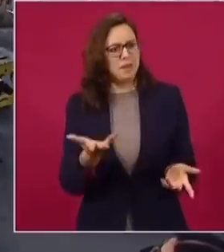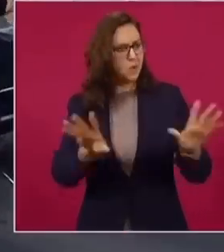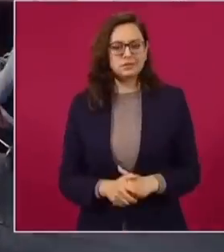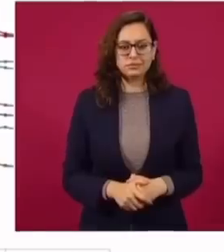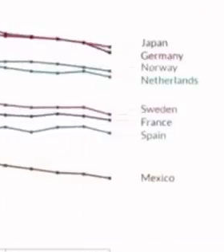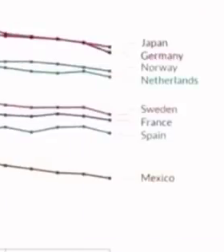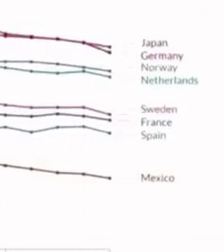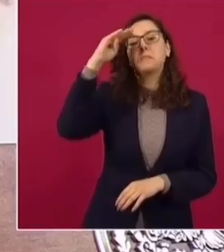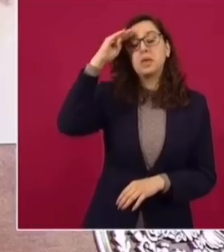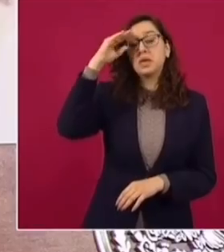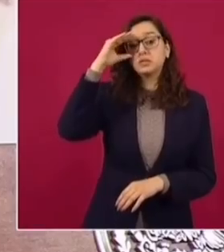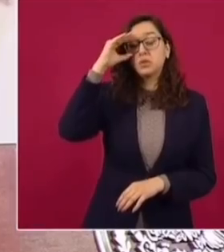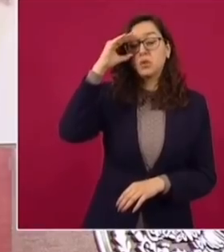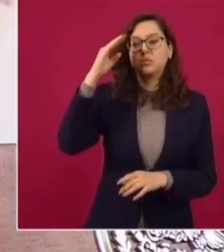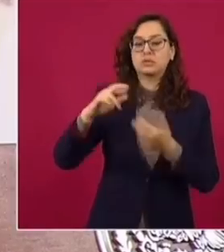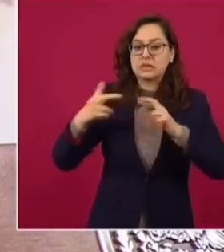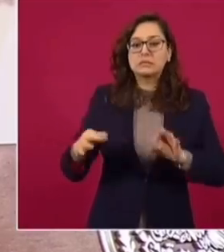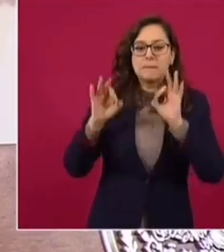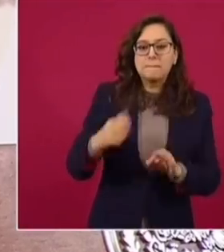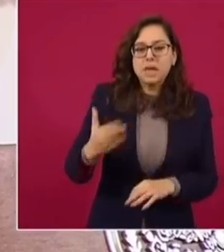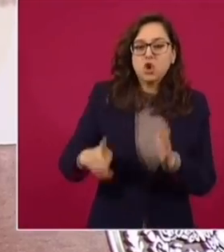momentos después. Normalizar.